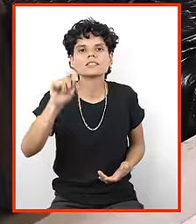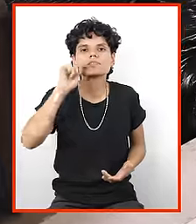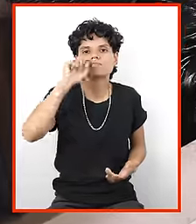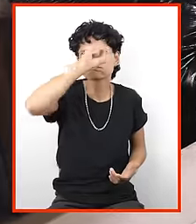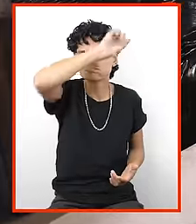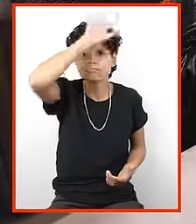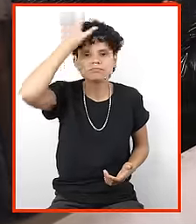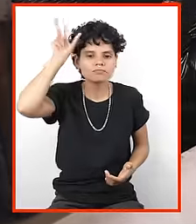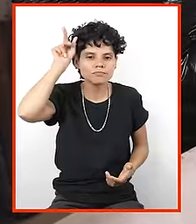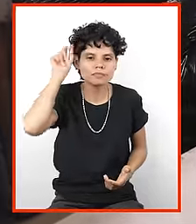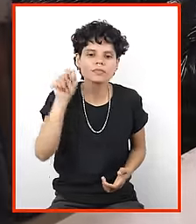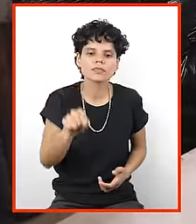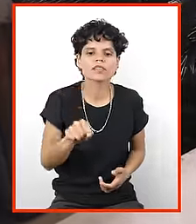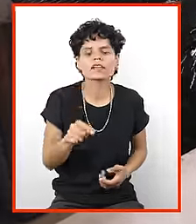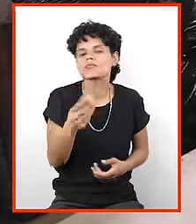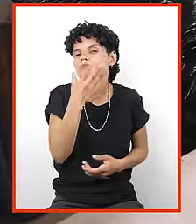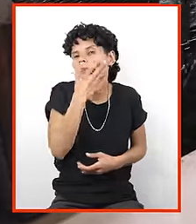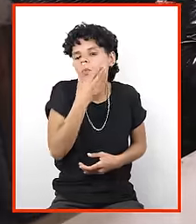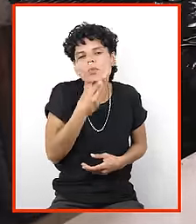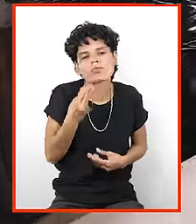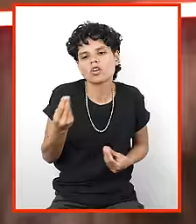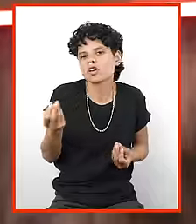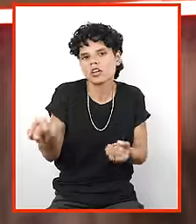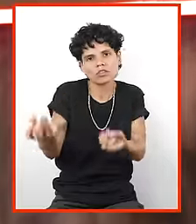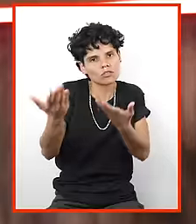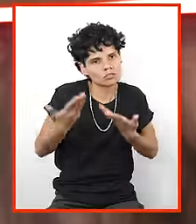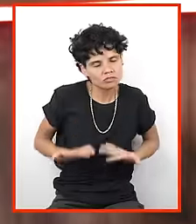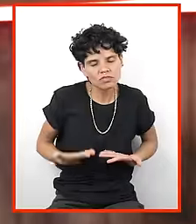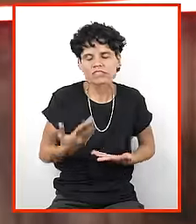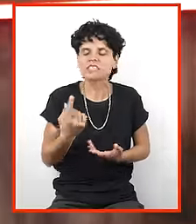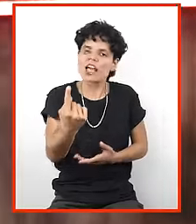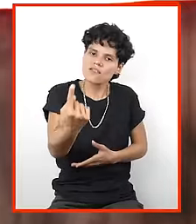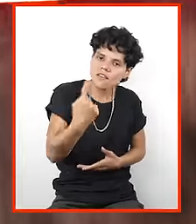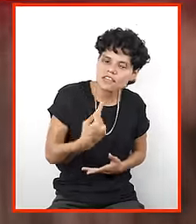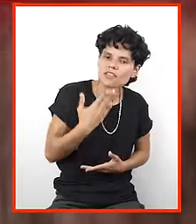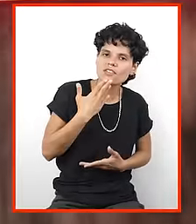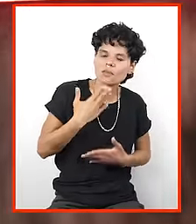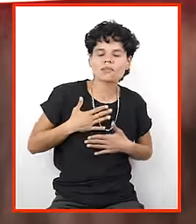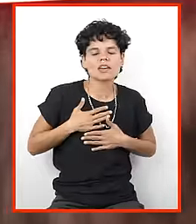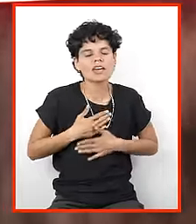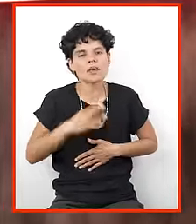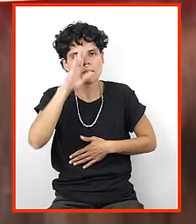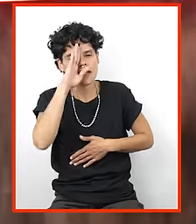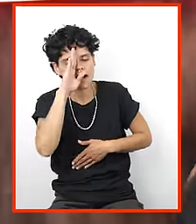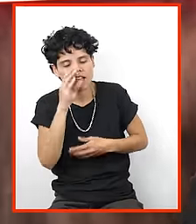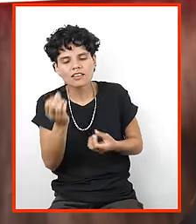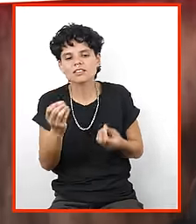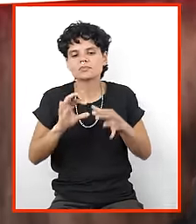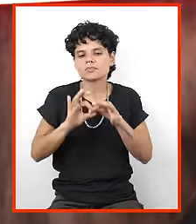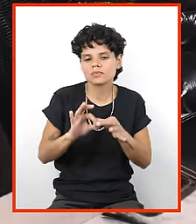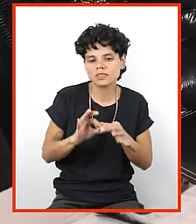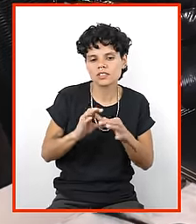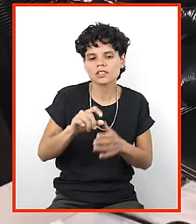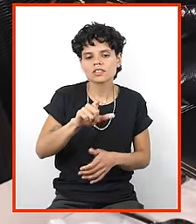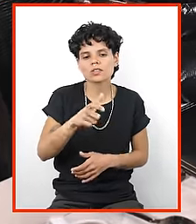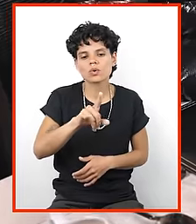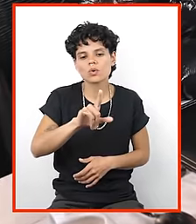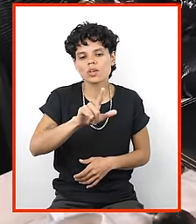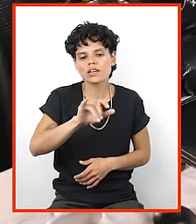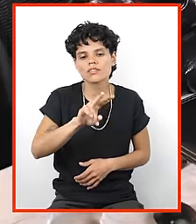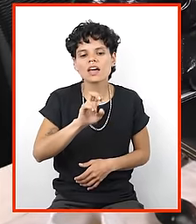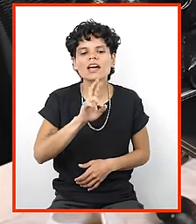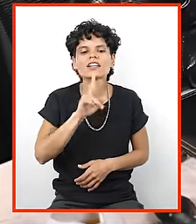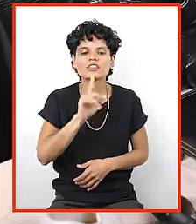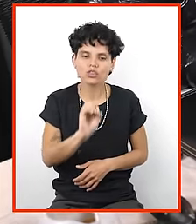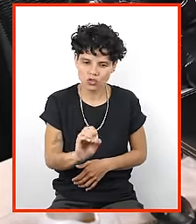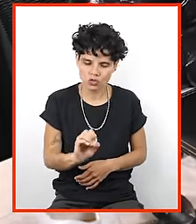Programa. Ha sido muy lindo que hayas venido, que hayas traído también a tu perrito, que se ha portado espectacular. ¿Viste qué